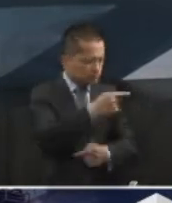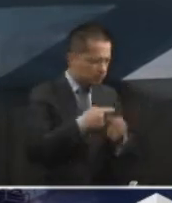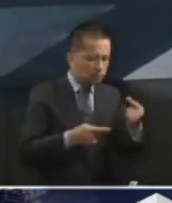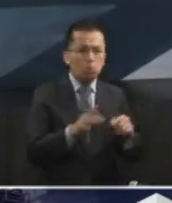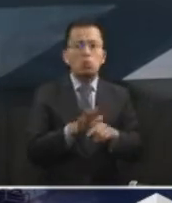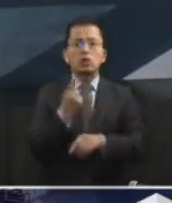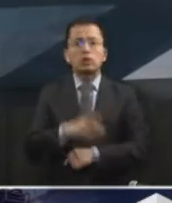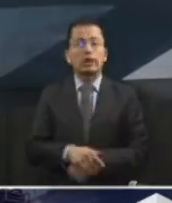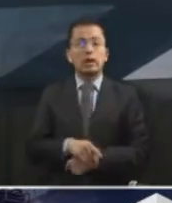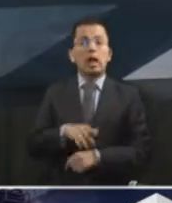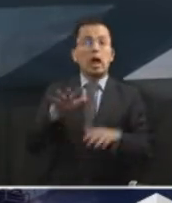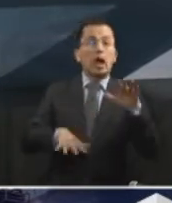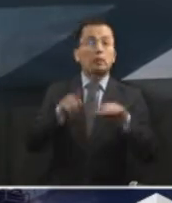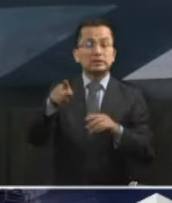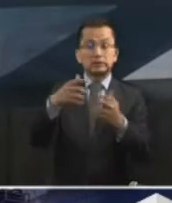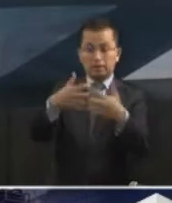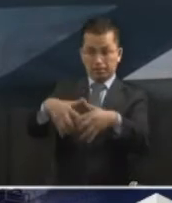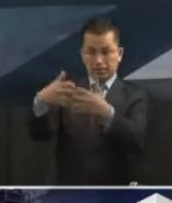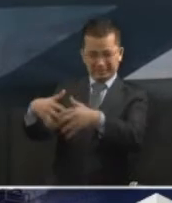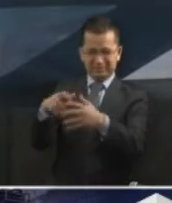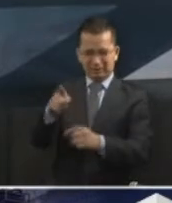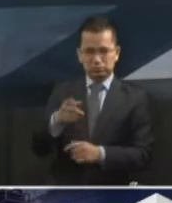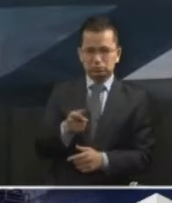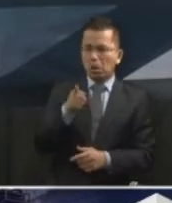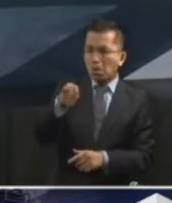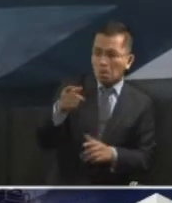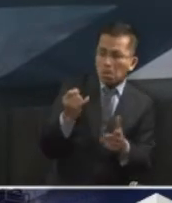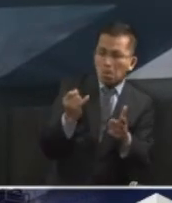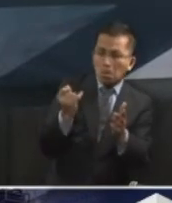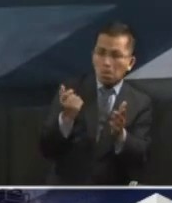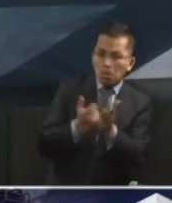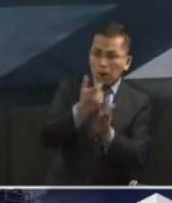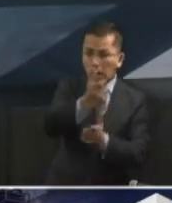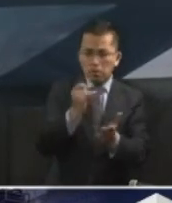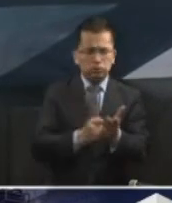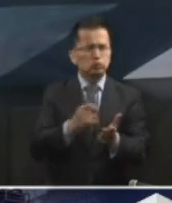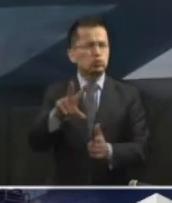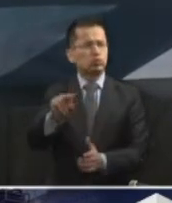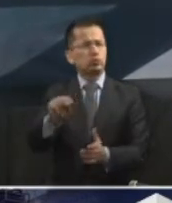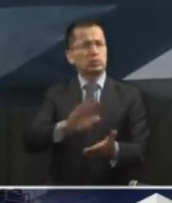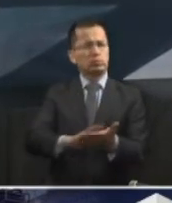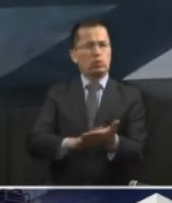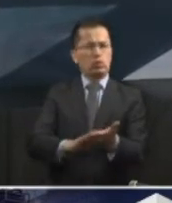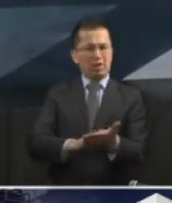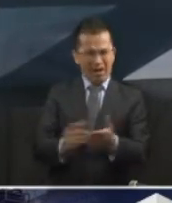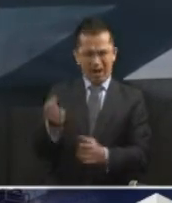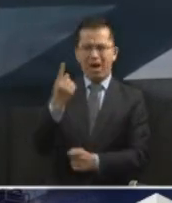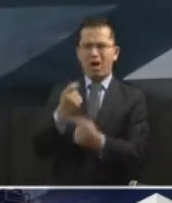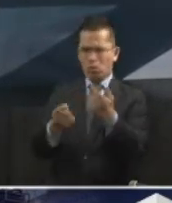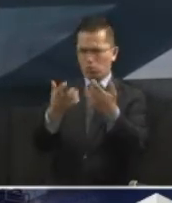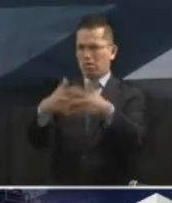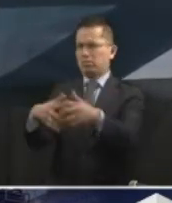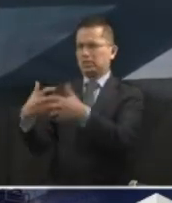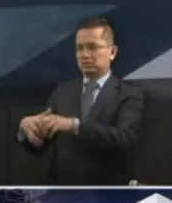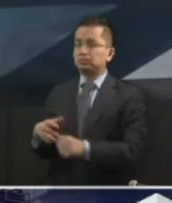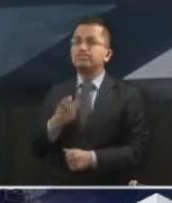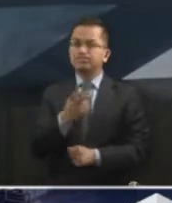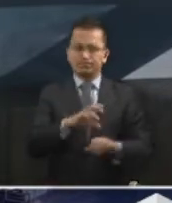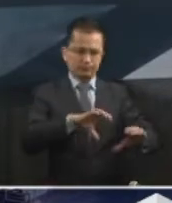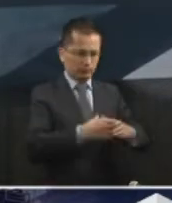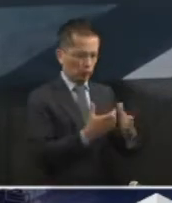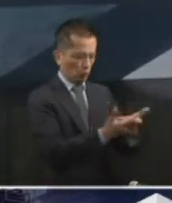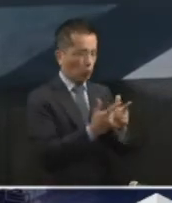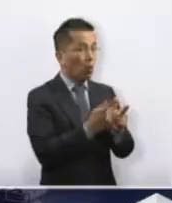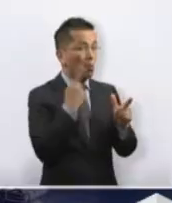empresas se les otorgaba pues condonación de impuestos, había empresas privilegiadas y de esto hablaron los grupos